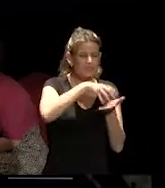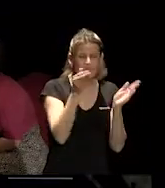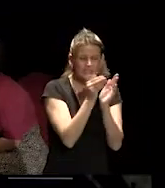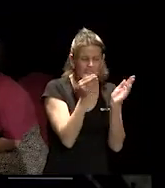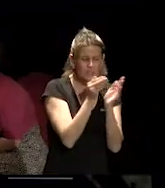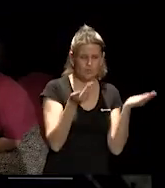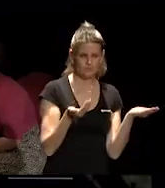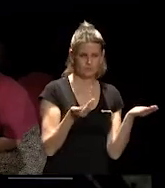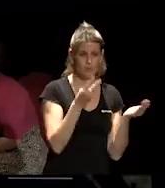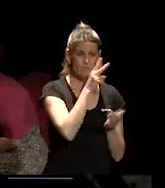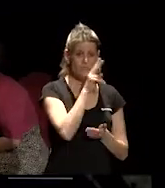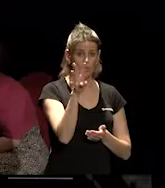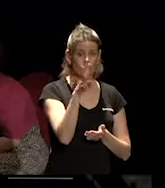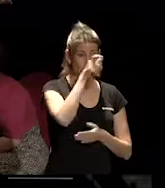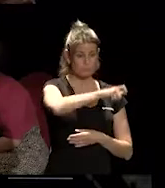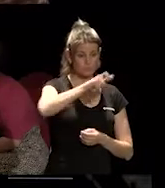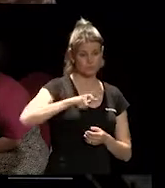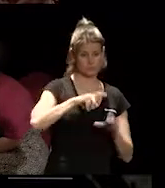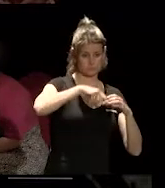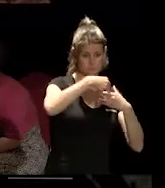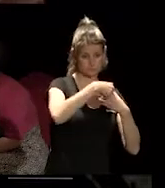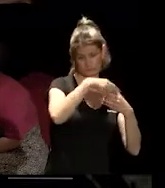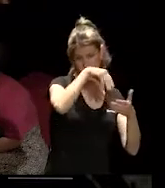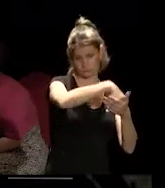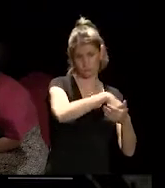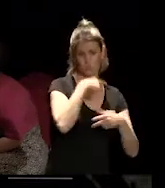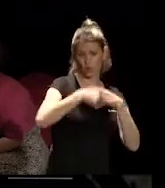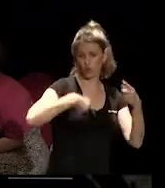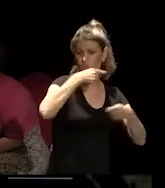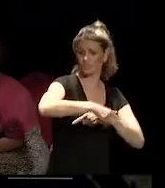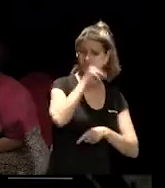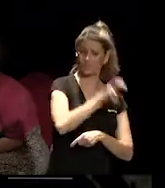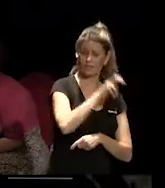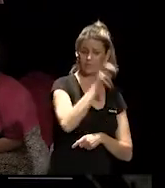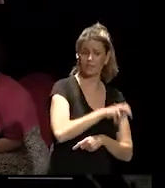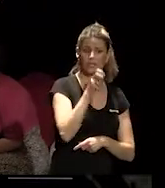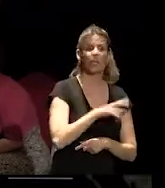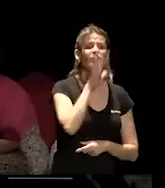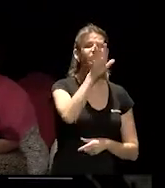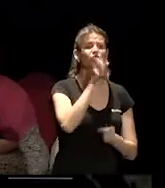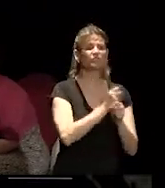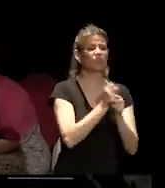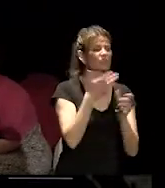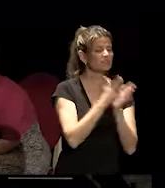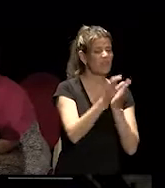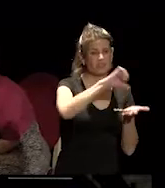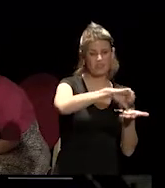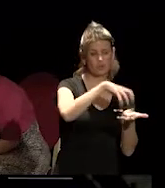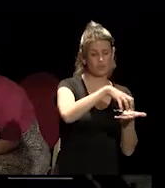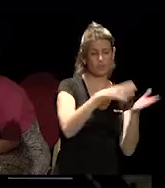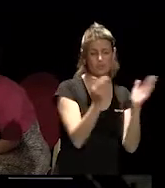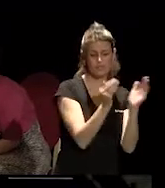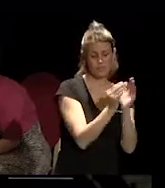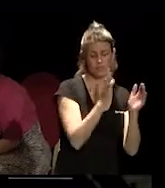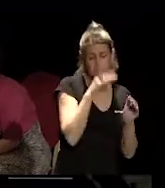somos 24 personas que vienen todos los días ahí, 5 trabajadores. Es un centro tan pequeño que realmente yo creo que por eso surgió Taller